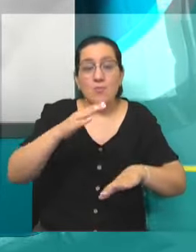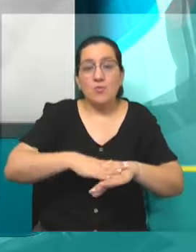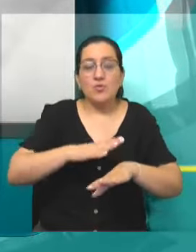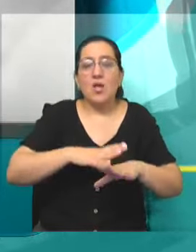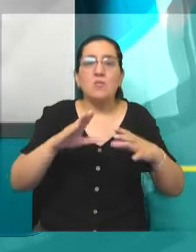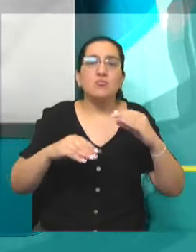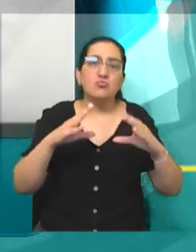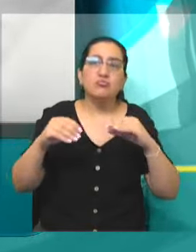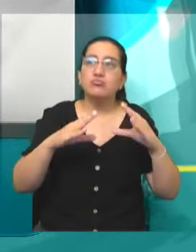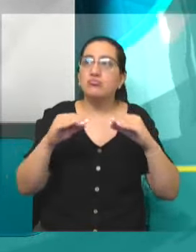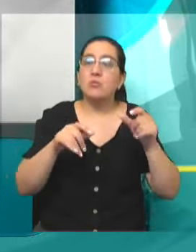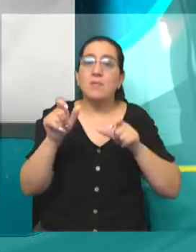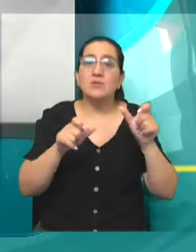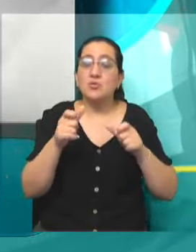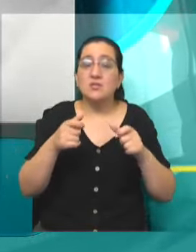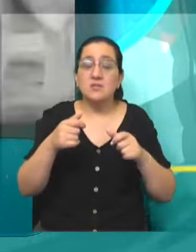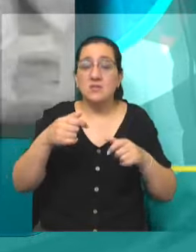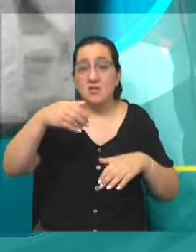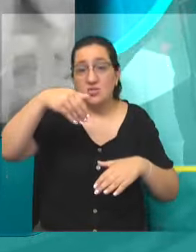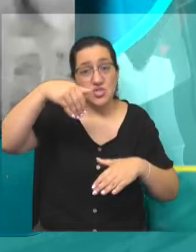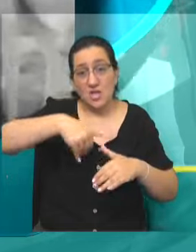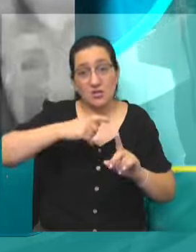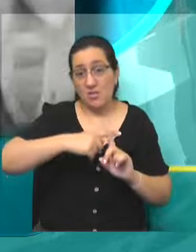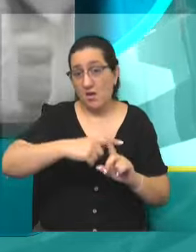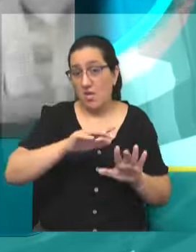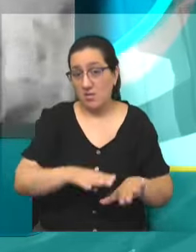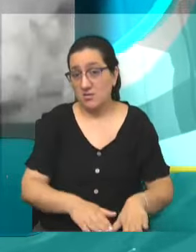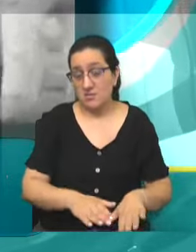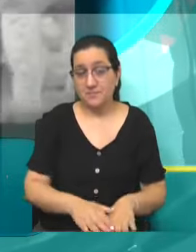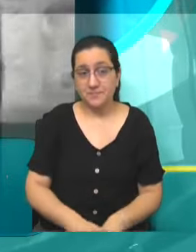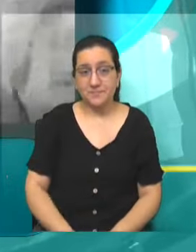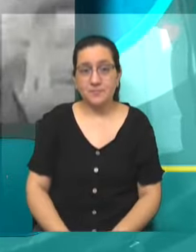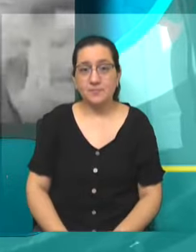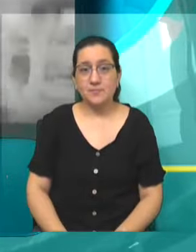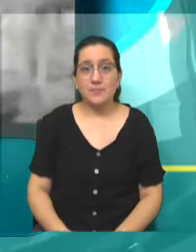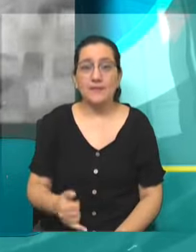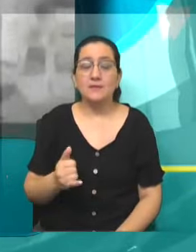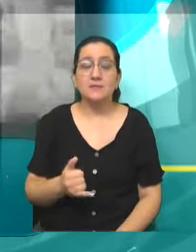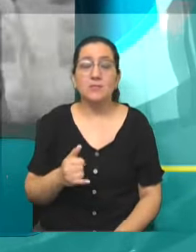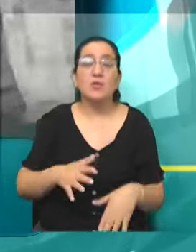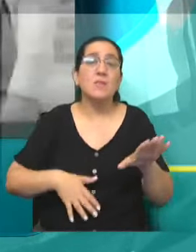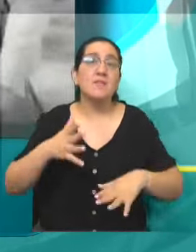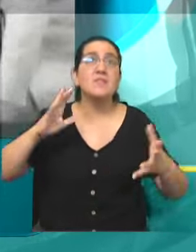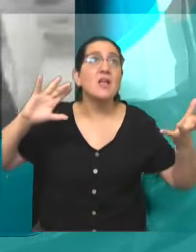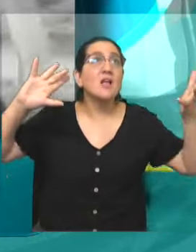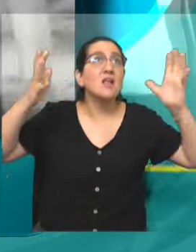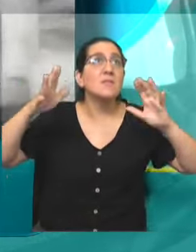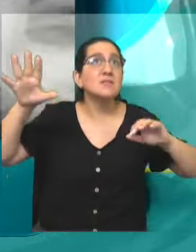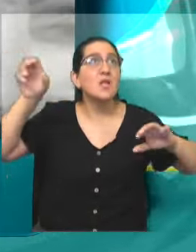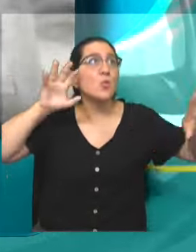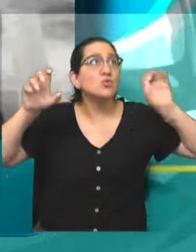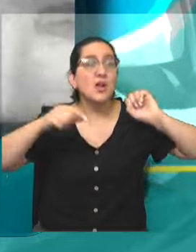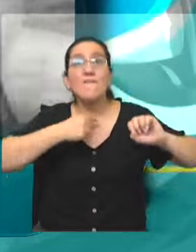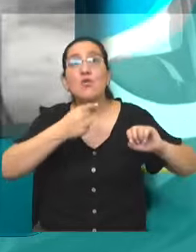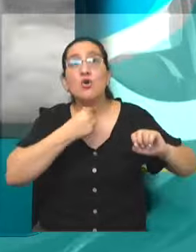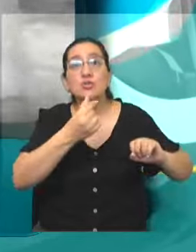de personas que están enterradas. Sí, exacto. Es muy gracioso también. Sí, porque depende del clima, se escuchan más sus voces, menos sus voces. Pero claro, todas esas cosas que uno de